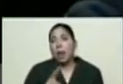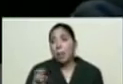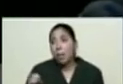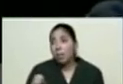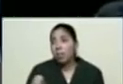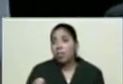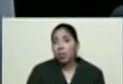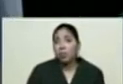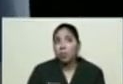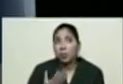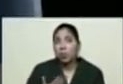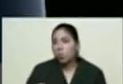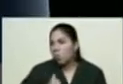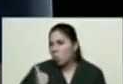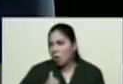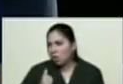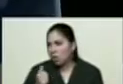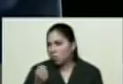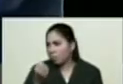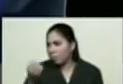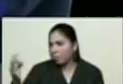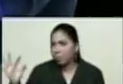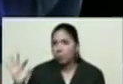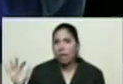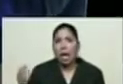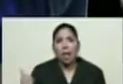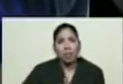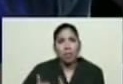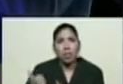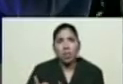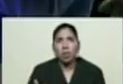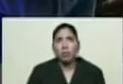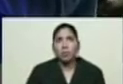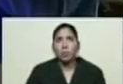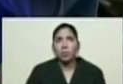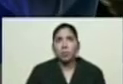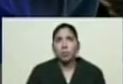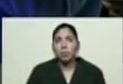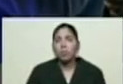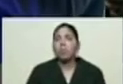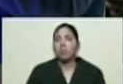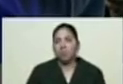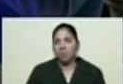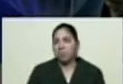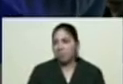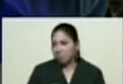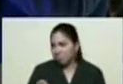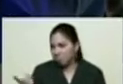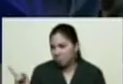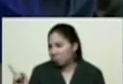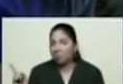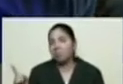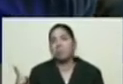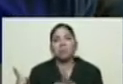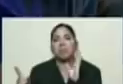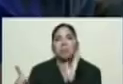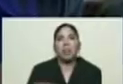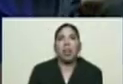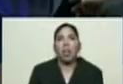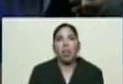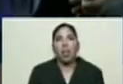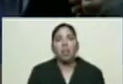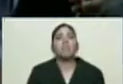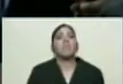sido con cualquier otro, es una gigantesca victoria popular del pueblo